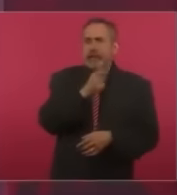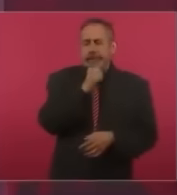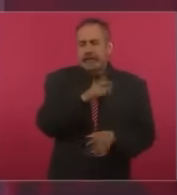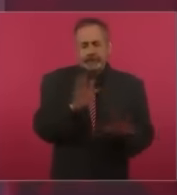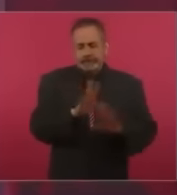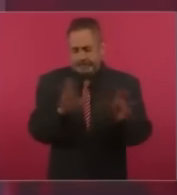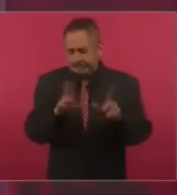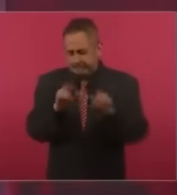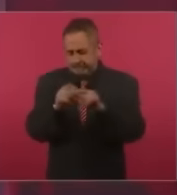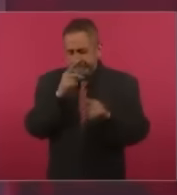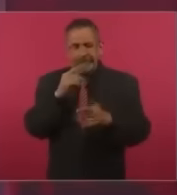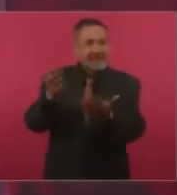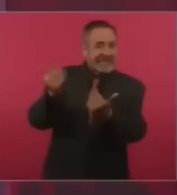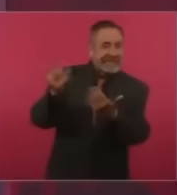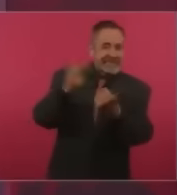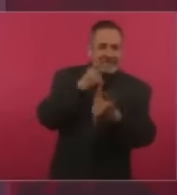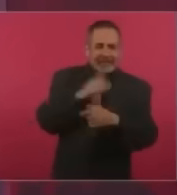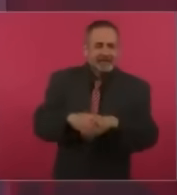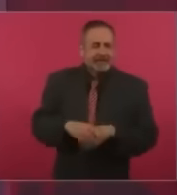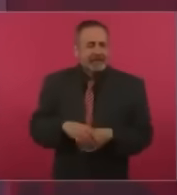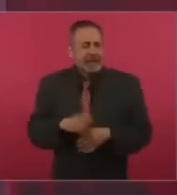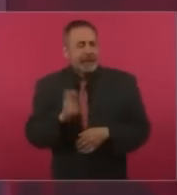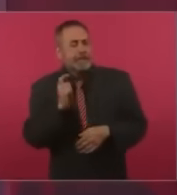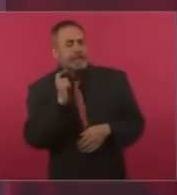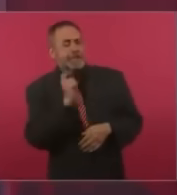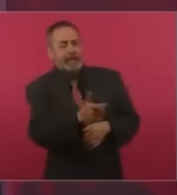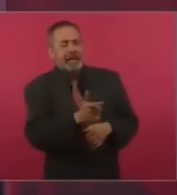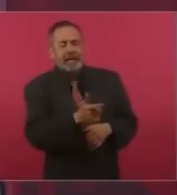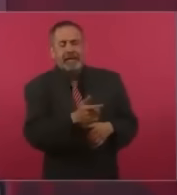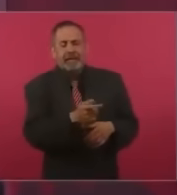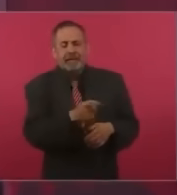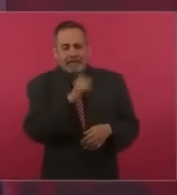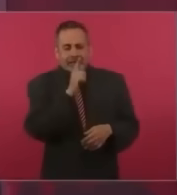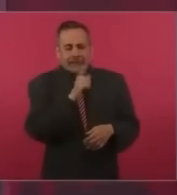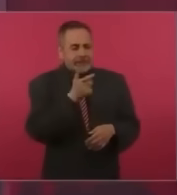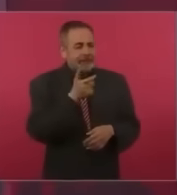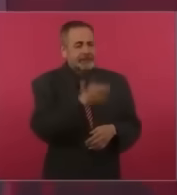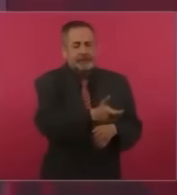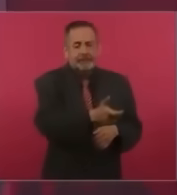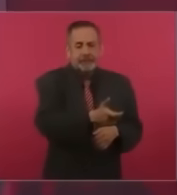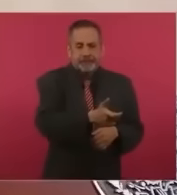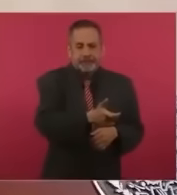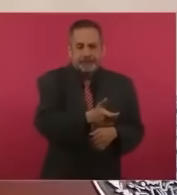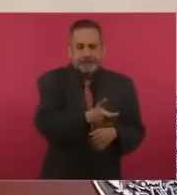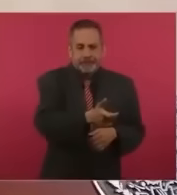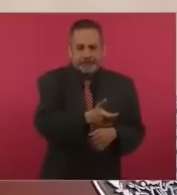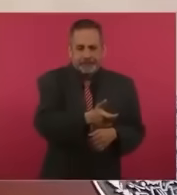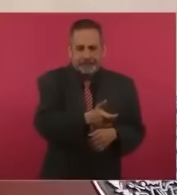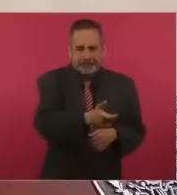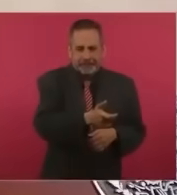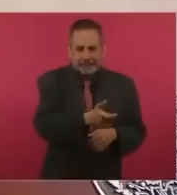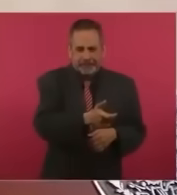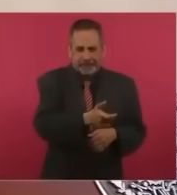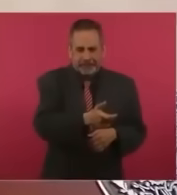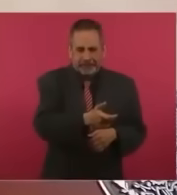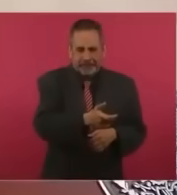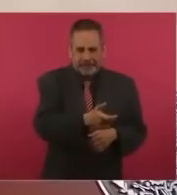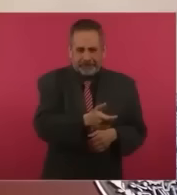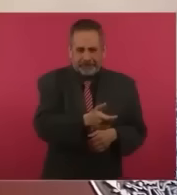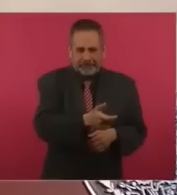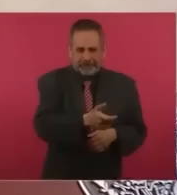capitalina de las tribus ha sido táctica nunca una fusión y mucho menos una subordinación nunca les dio un